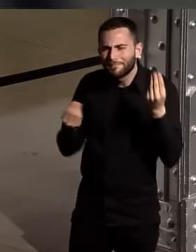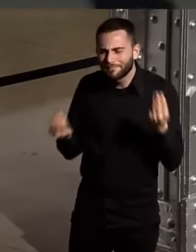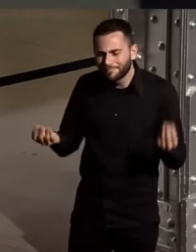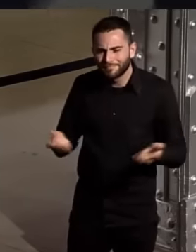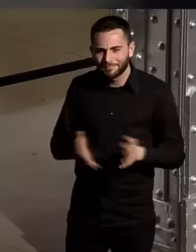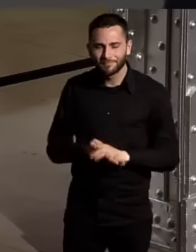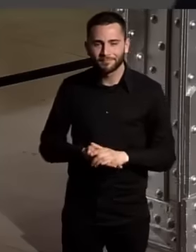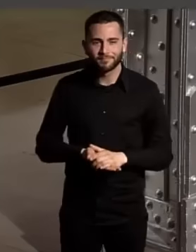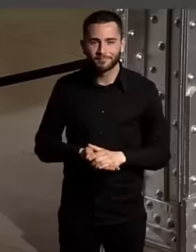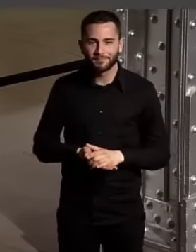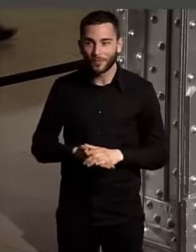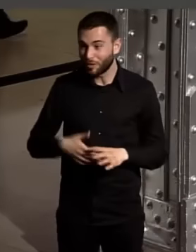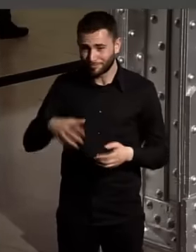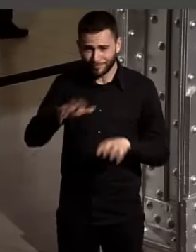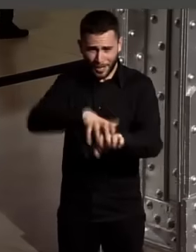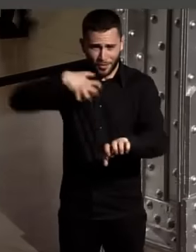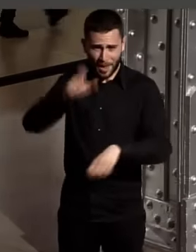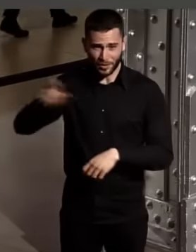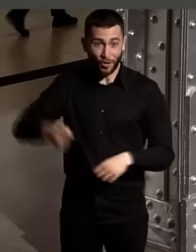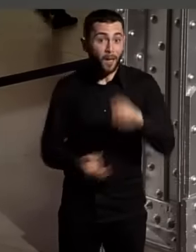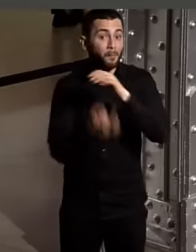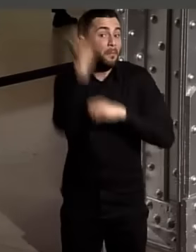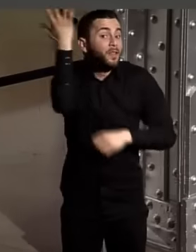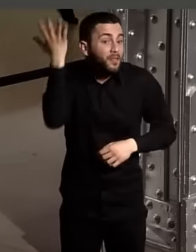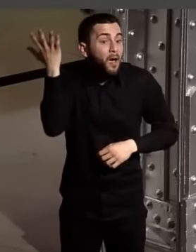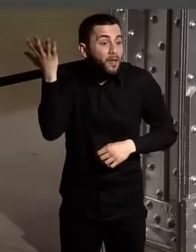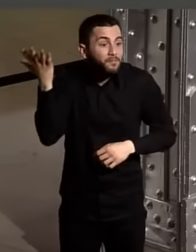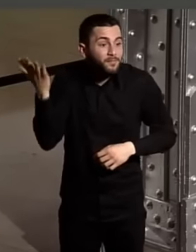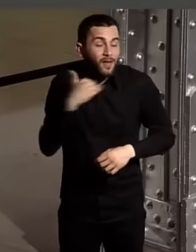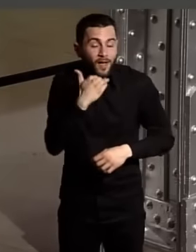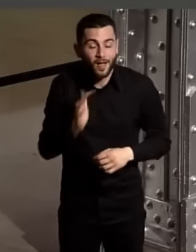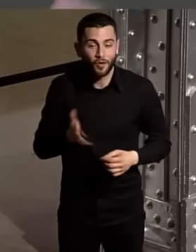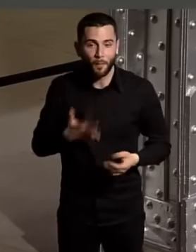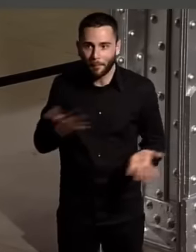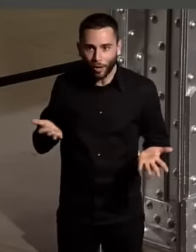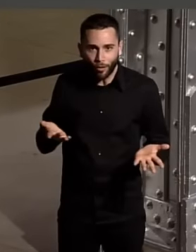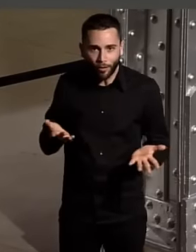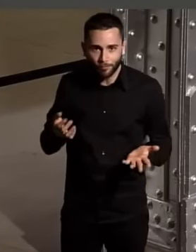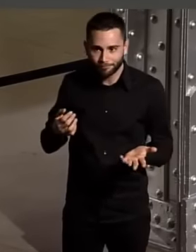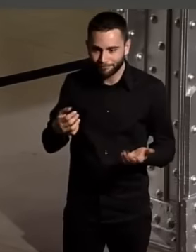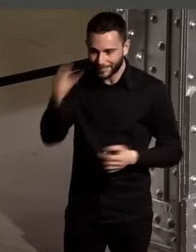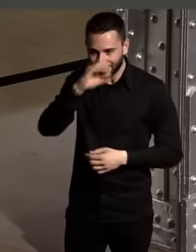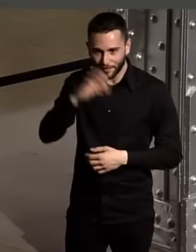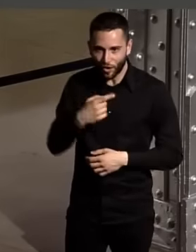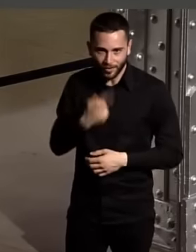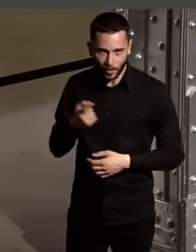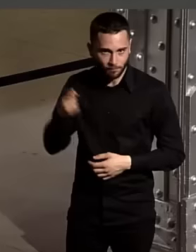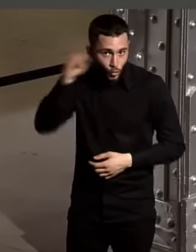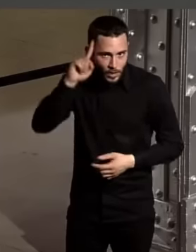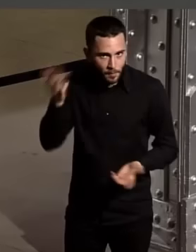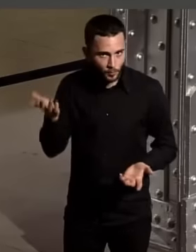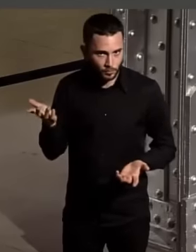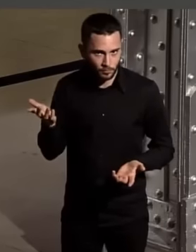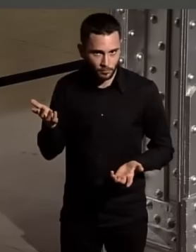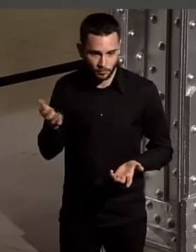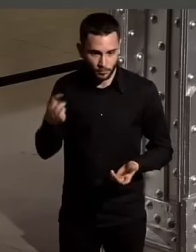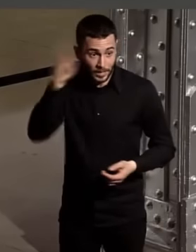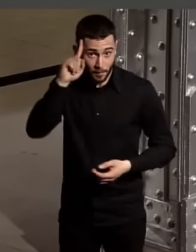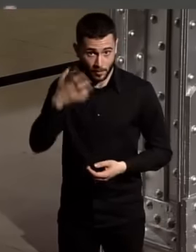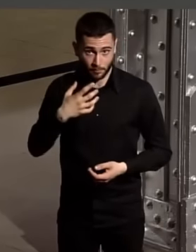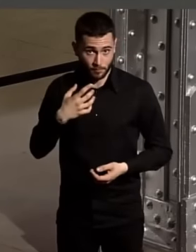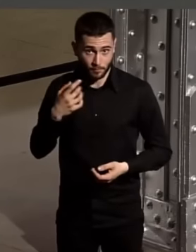haría la la mayoría de personas dice no lo sabremos sabes porque el científico cor responde así O sea no no lo podemos saber no